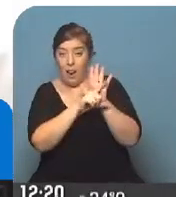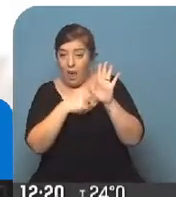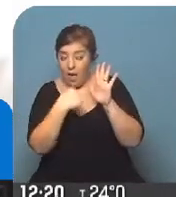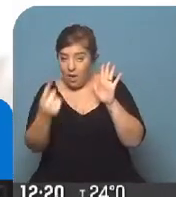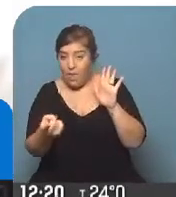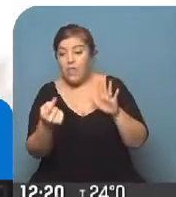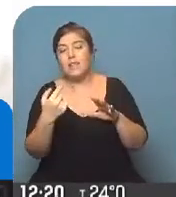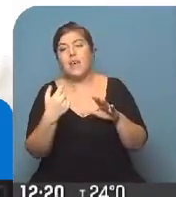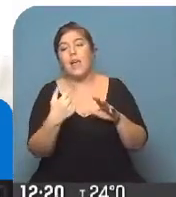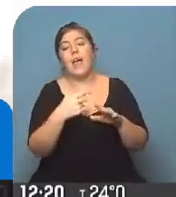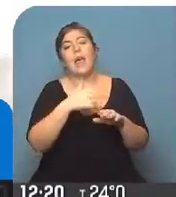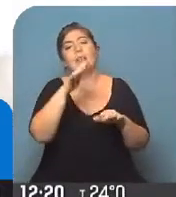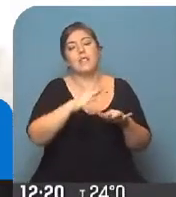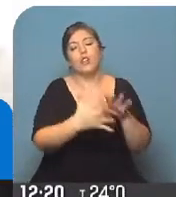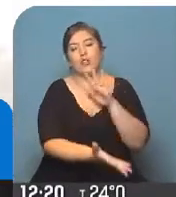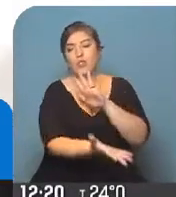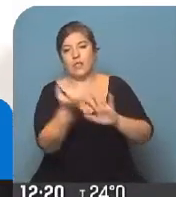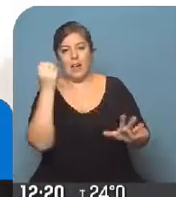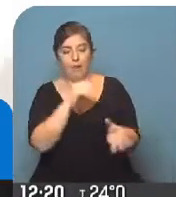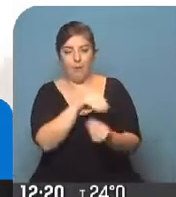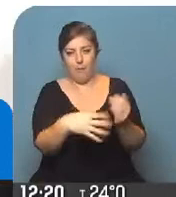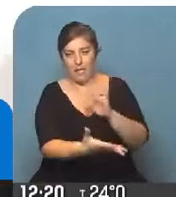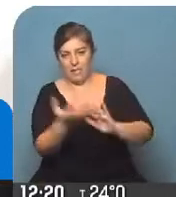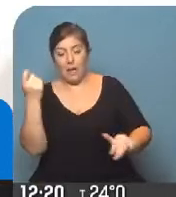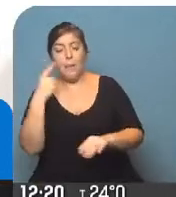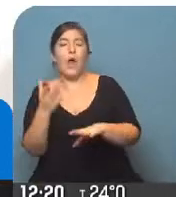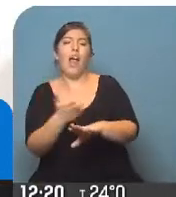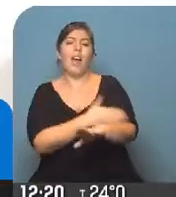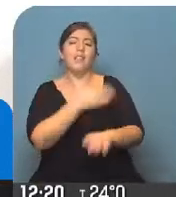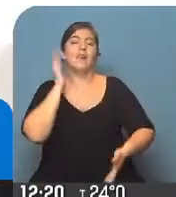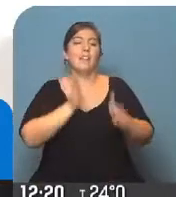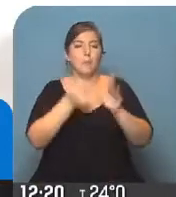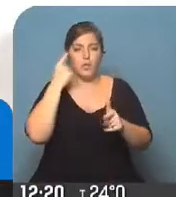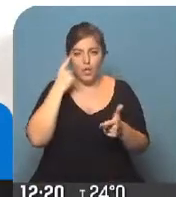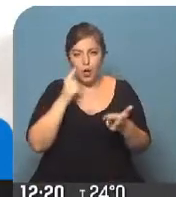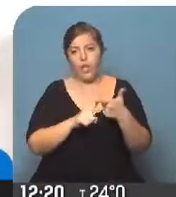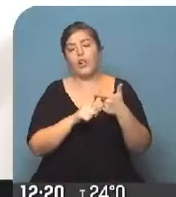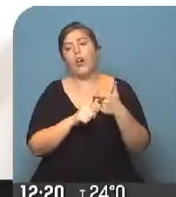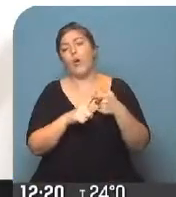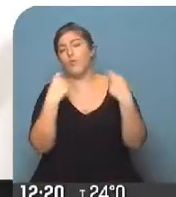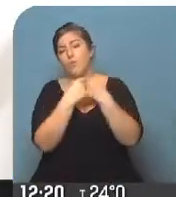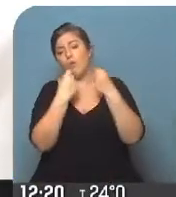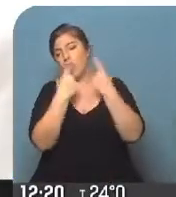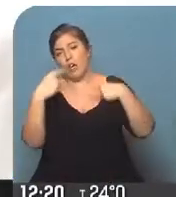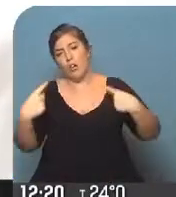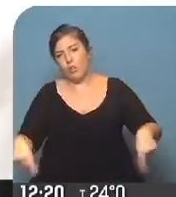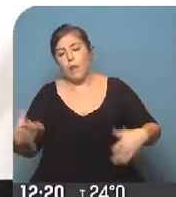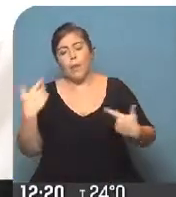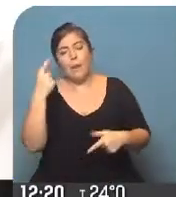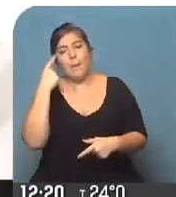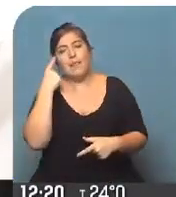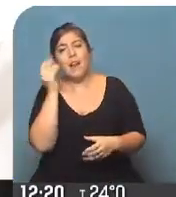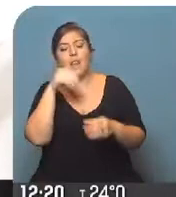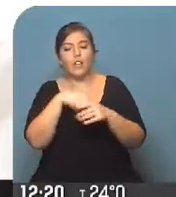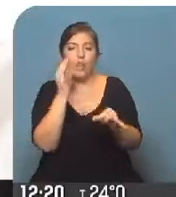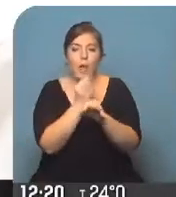la separación del núcleo familiar. Pero previo a eso hay tratamientos psicológicos, hay dispositivos que se pueden pensar dentro de la escuela,